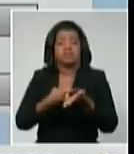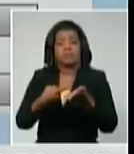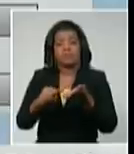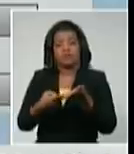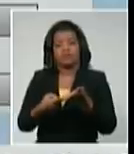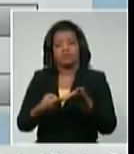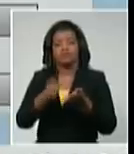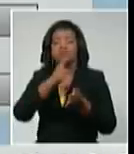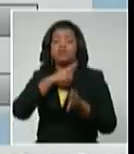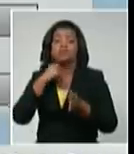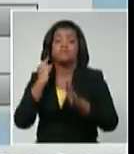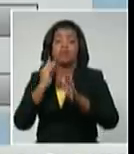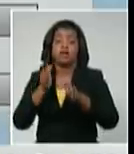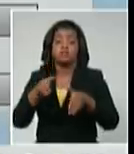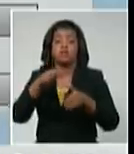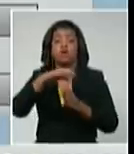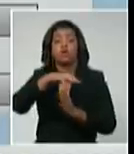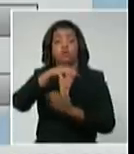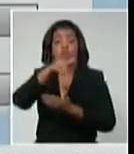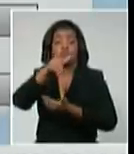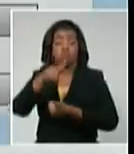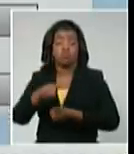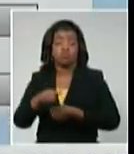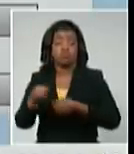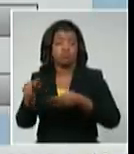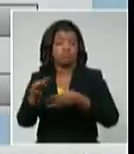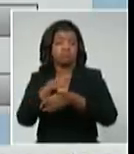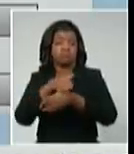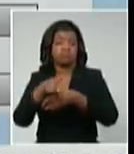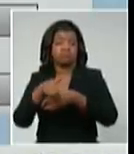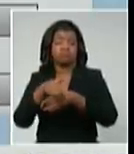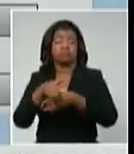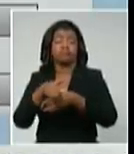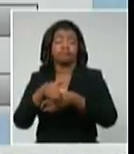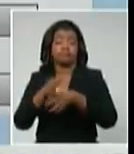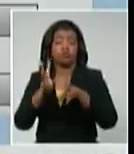en el mundo la cifra alarmante de